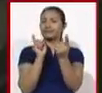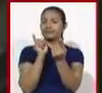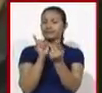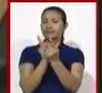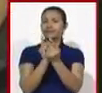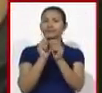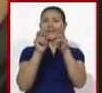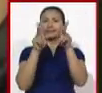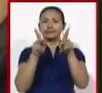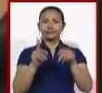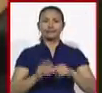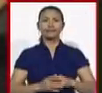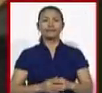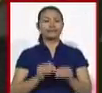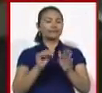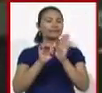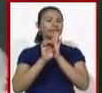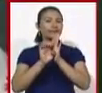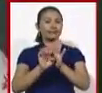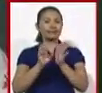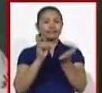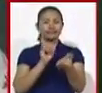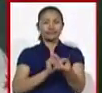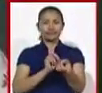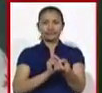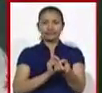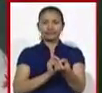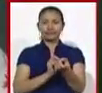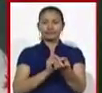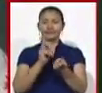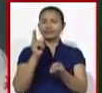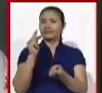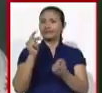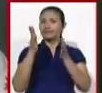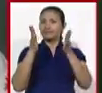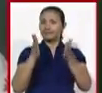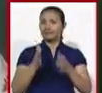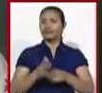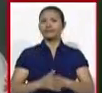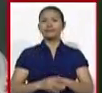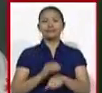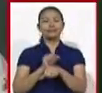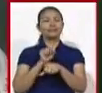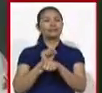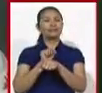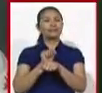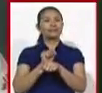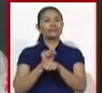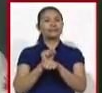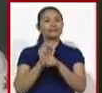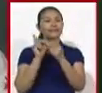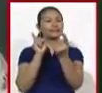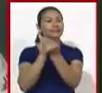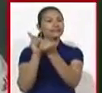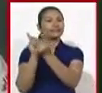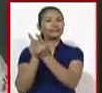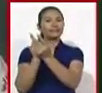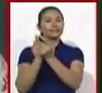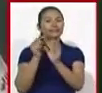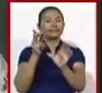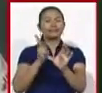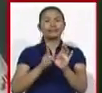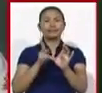directo con las personas. Por ejemplo, los médicos, ¿sí? Los periodistas, aquellas personas que trabajan directamente con el área